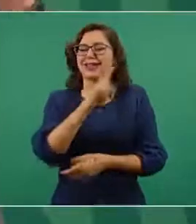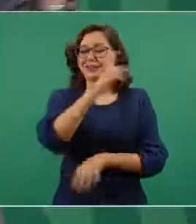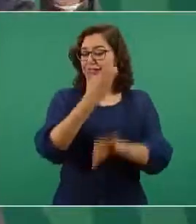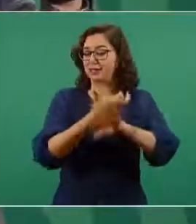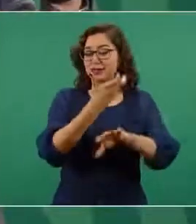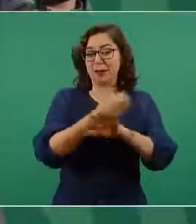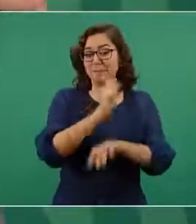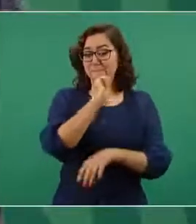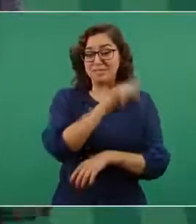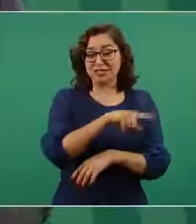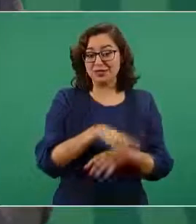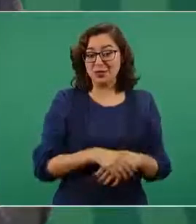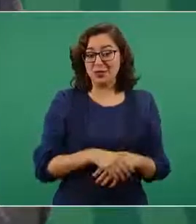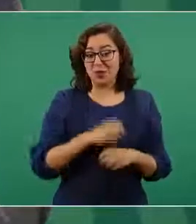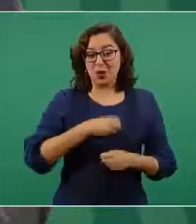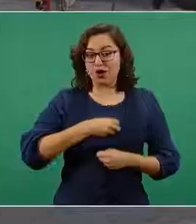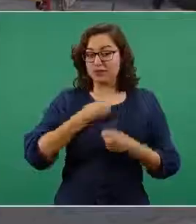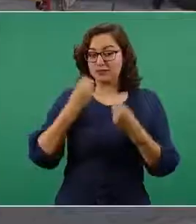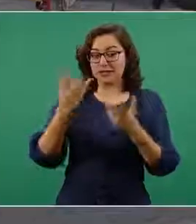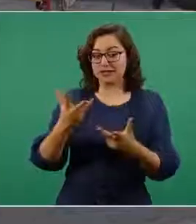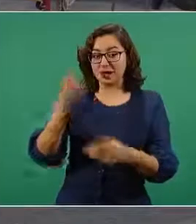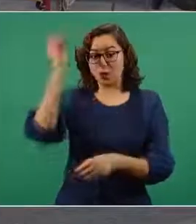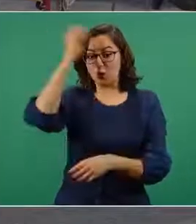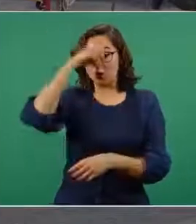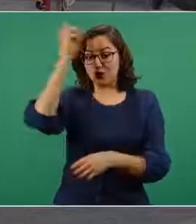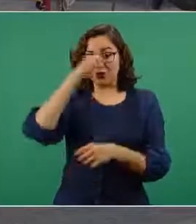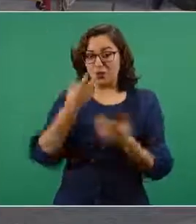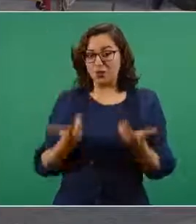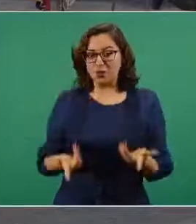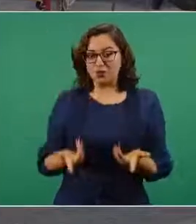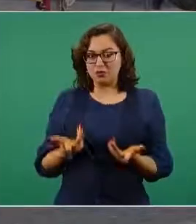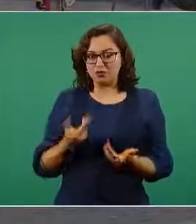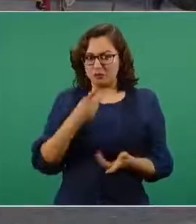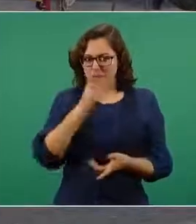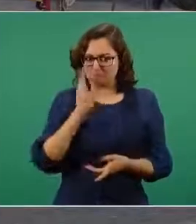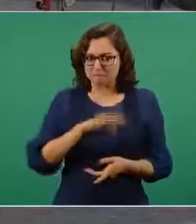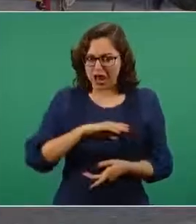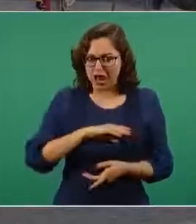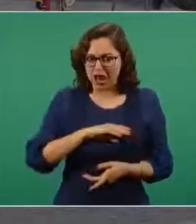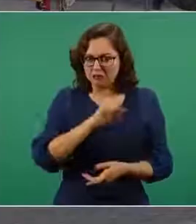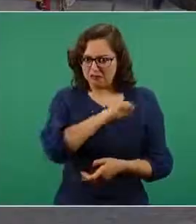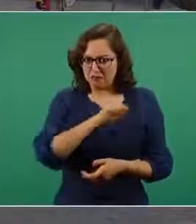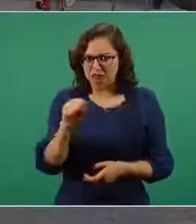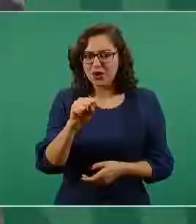él tampoco lo hace de mala fe. Es que tiene una concepción